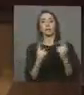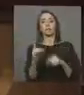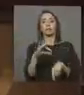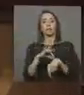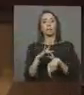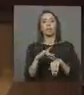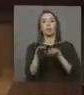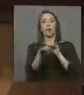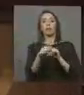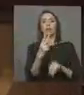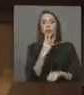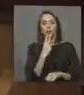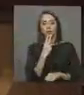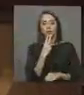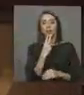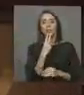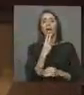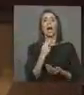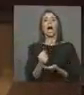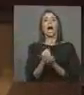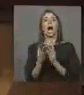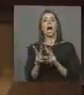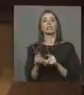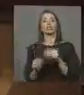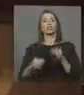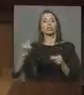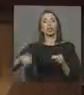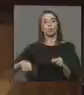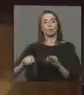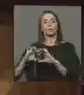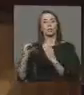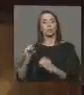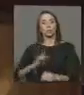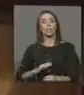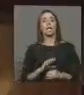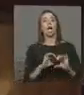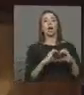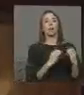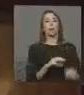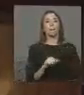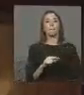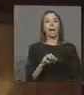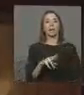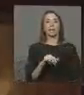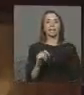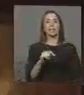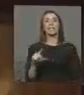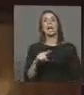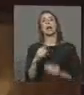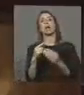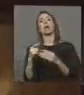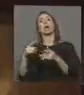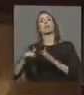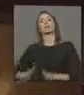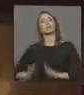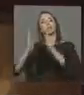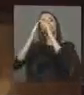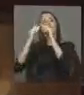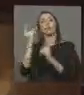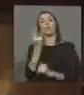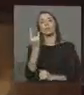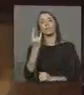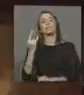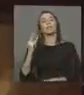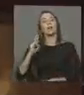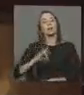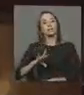Vida, con la Asociación de Magistrados de Chile, la Corporación Maternitas, el Departamento de Psicología de la Universidad de Chile,